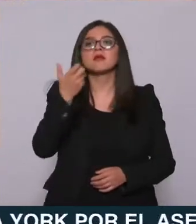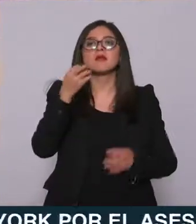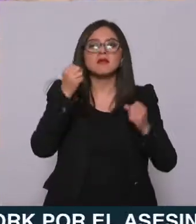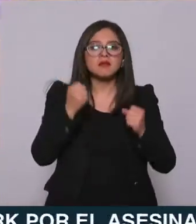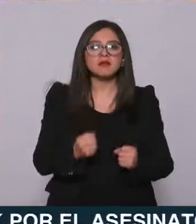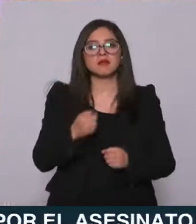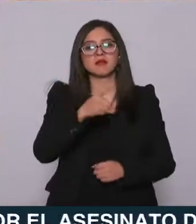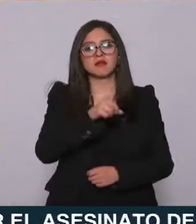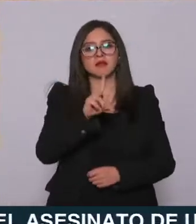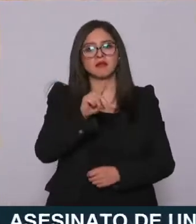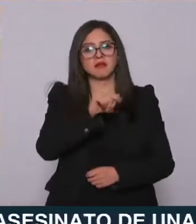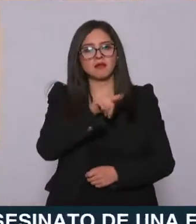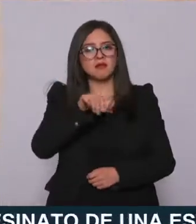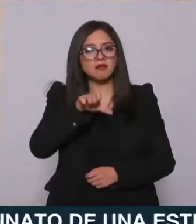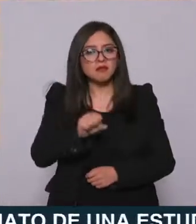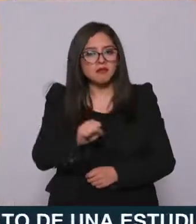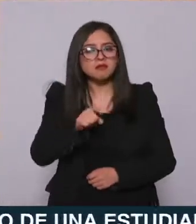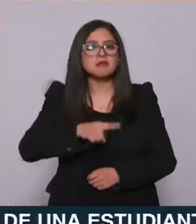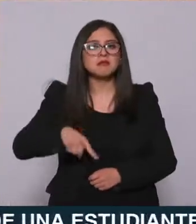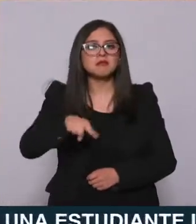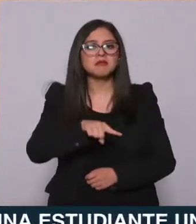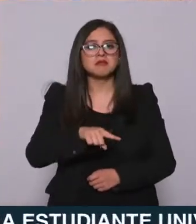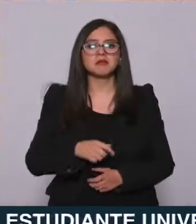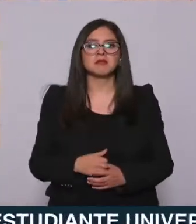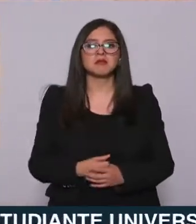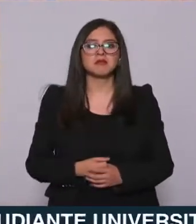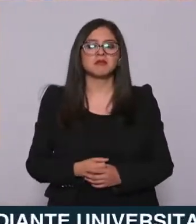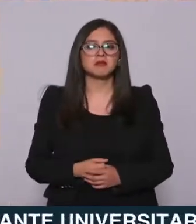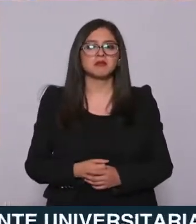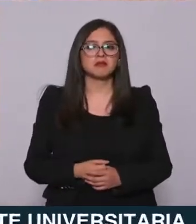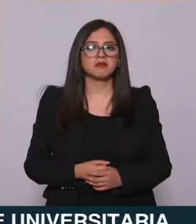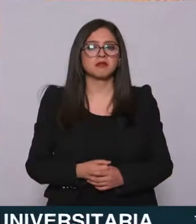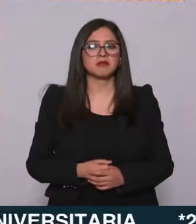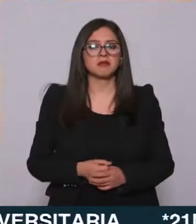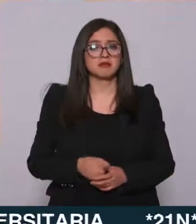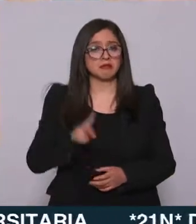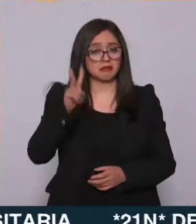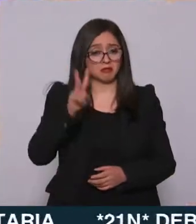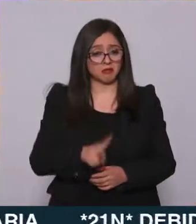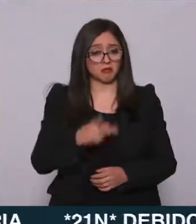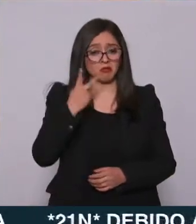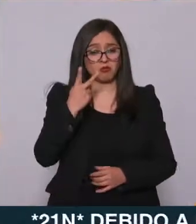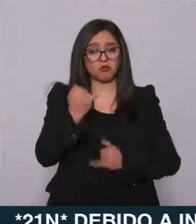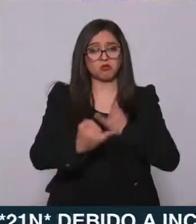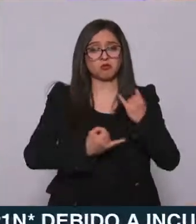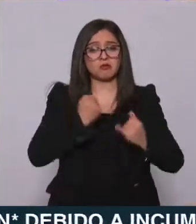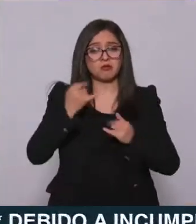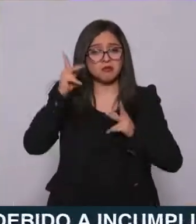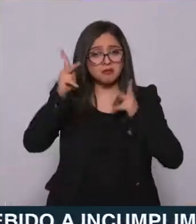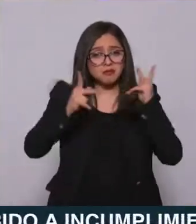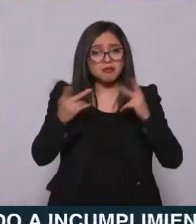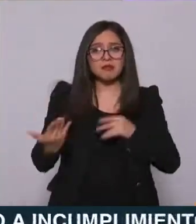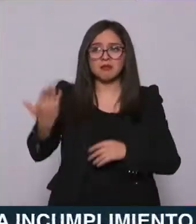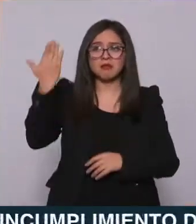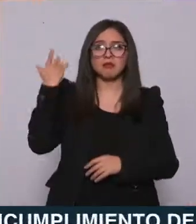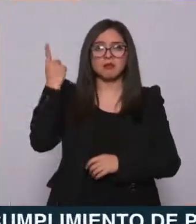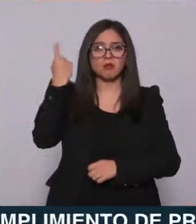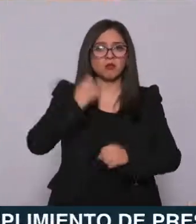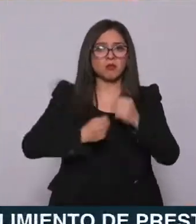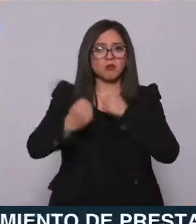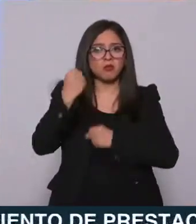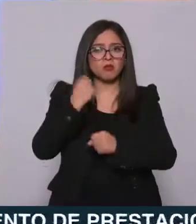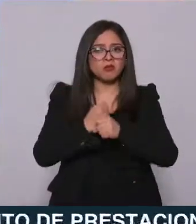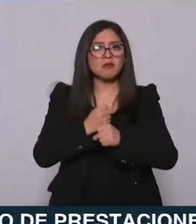Doncic. Pues realmente son dos juegos que he visitado. Ya el año pasado visité el